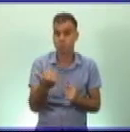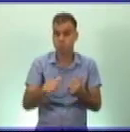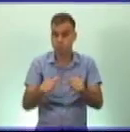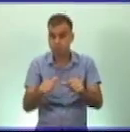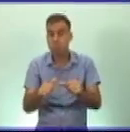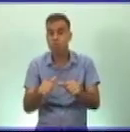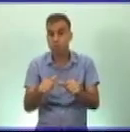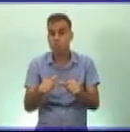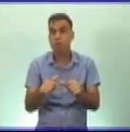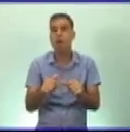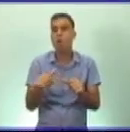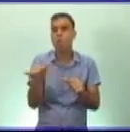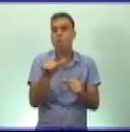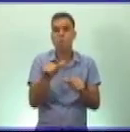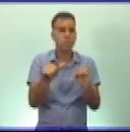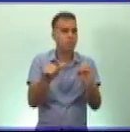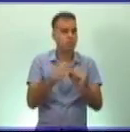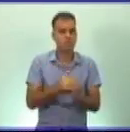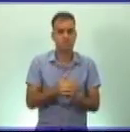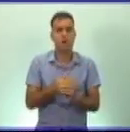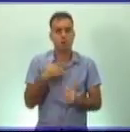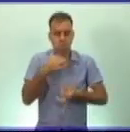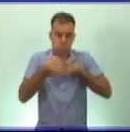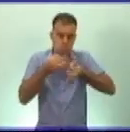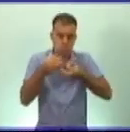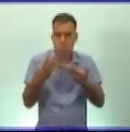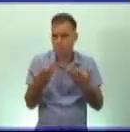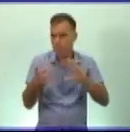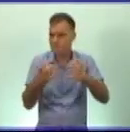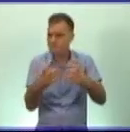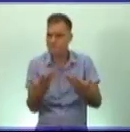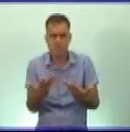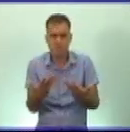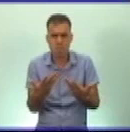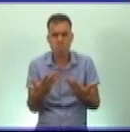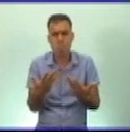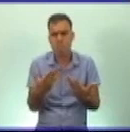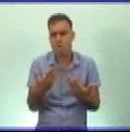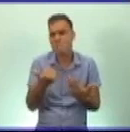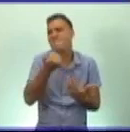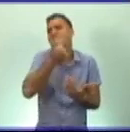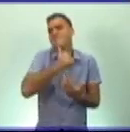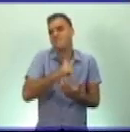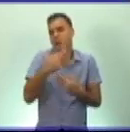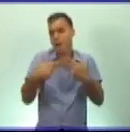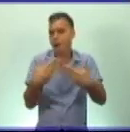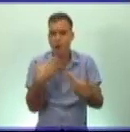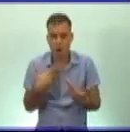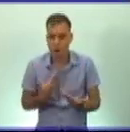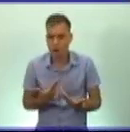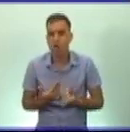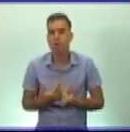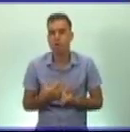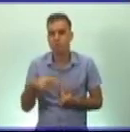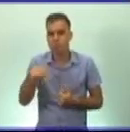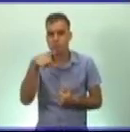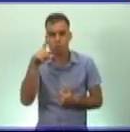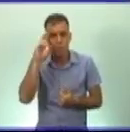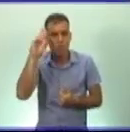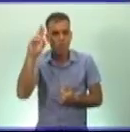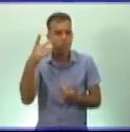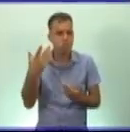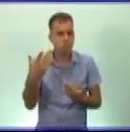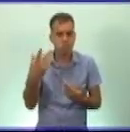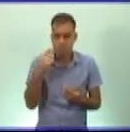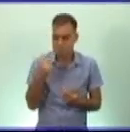química es igual a 0. Pero ahora quiero comentarles una forma más práctica de hacerlo, Por ejemplo, tenemos que tener en cuenta los subíndices,